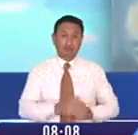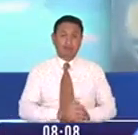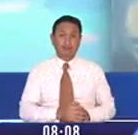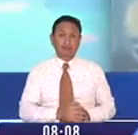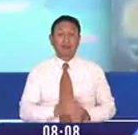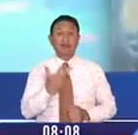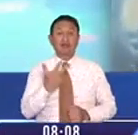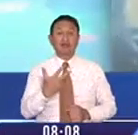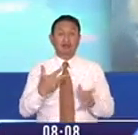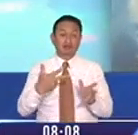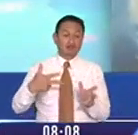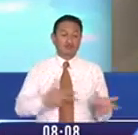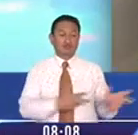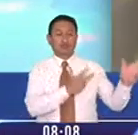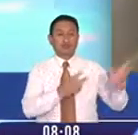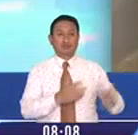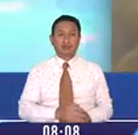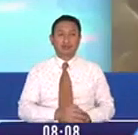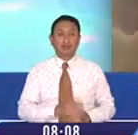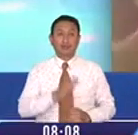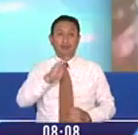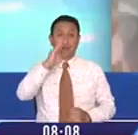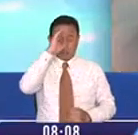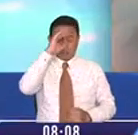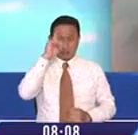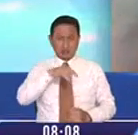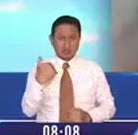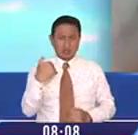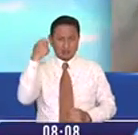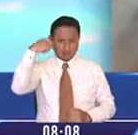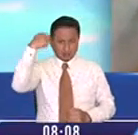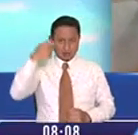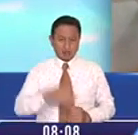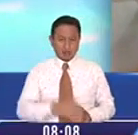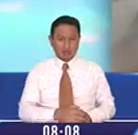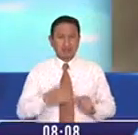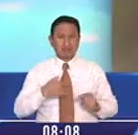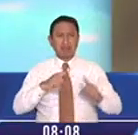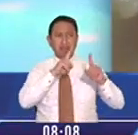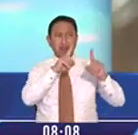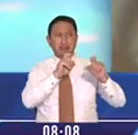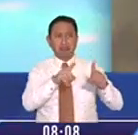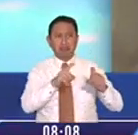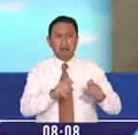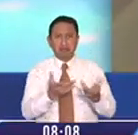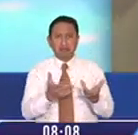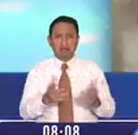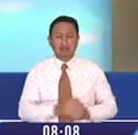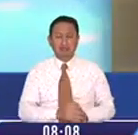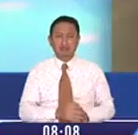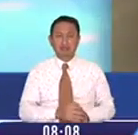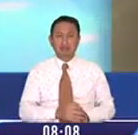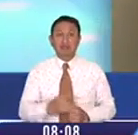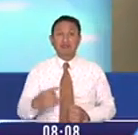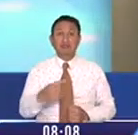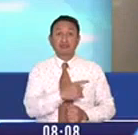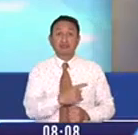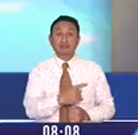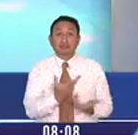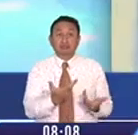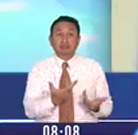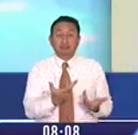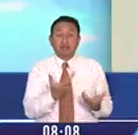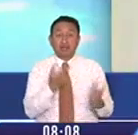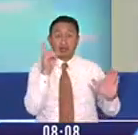tres carros siguen su camino. La policía tiene el video y ha realizado las averiguaciones del caso y se ha topado con la novedad, que